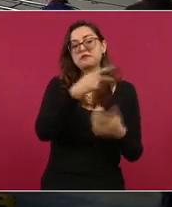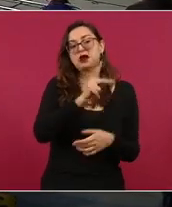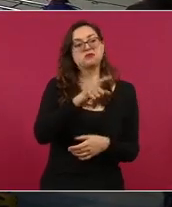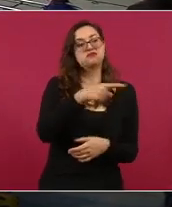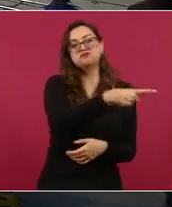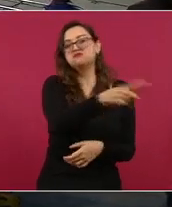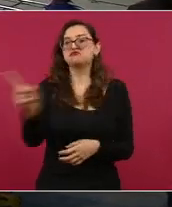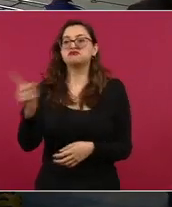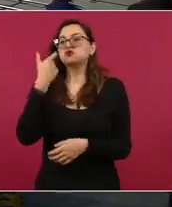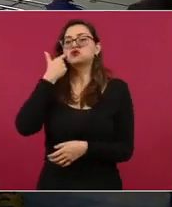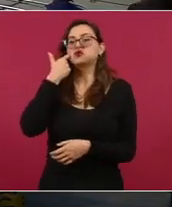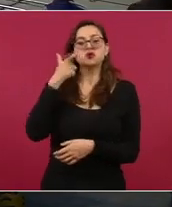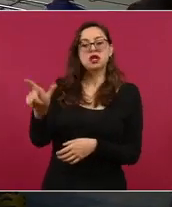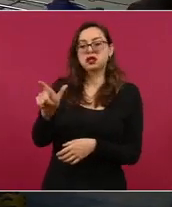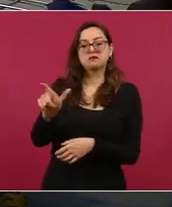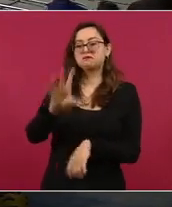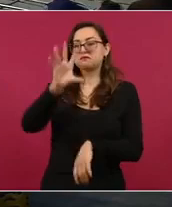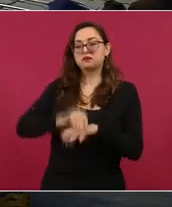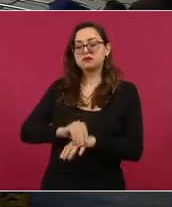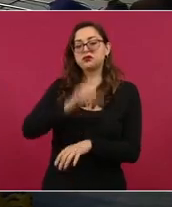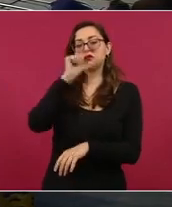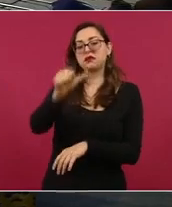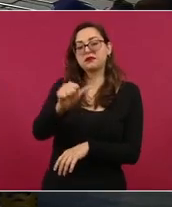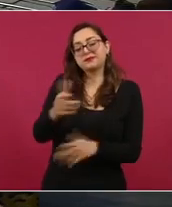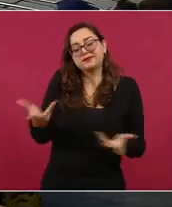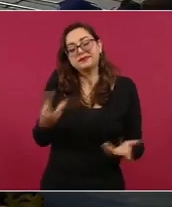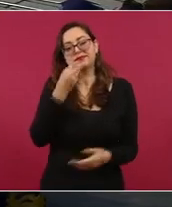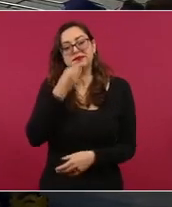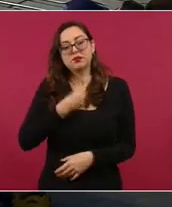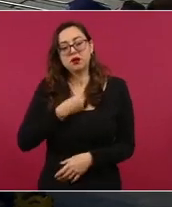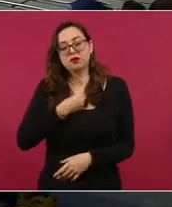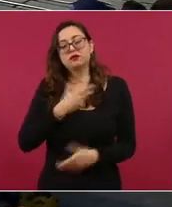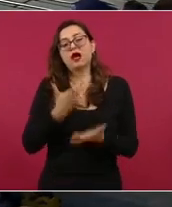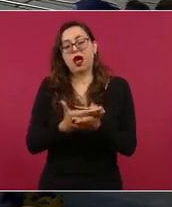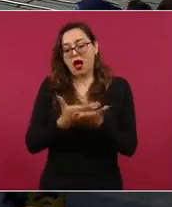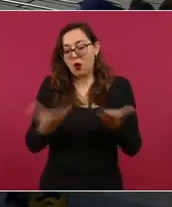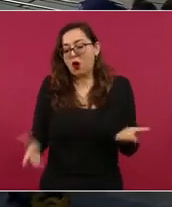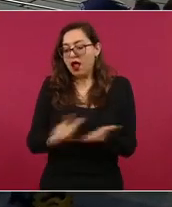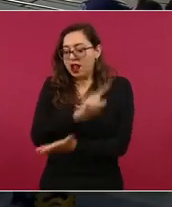y pues estamos cuidando que